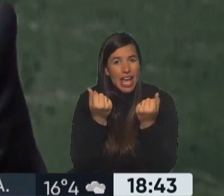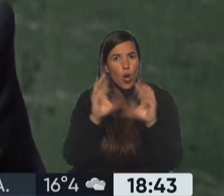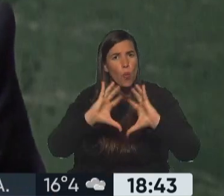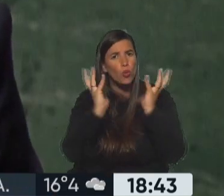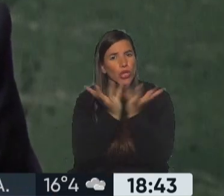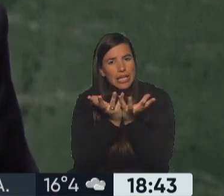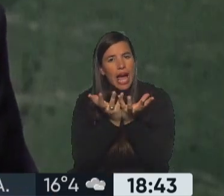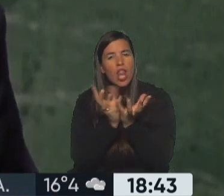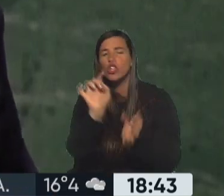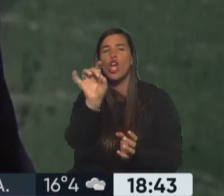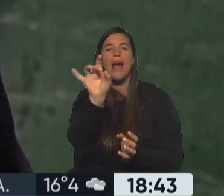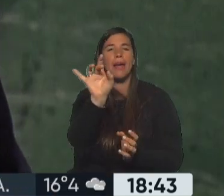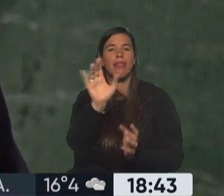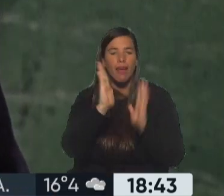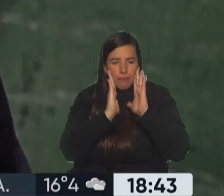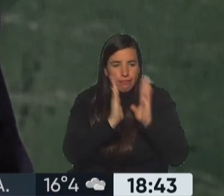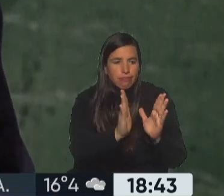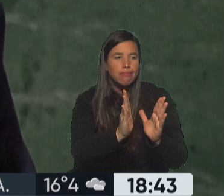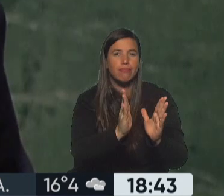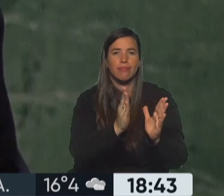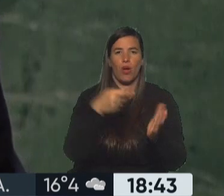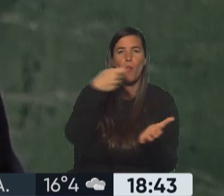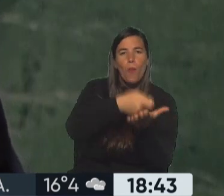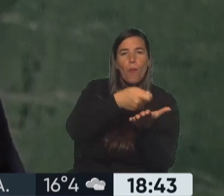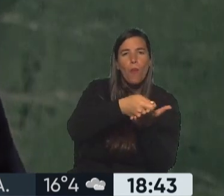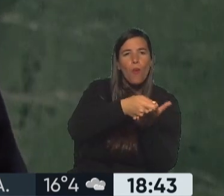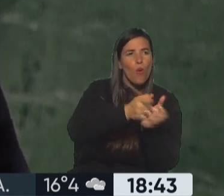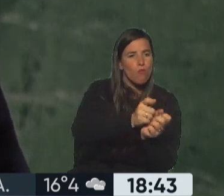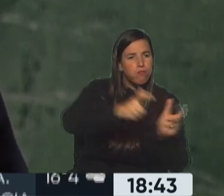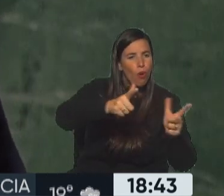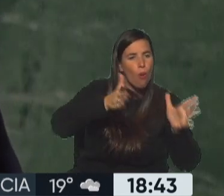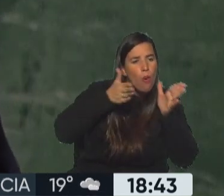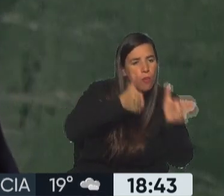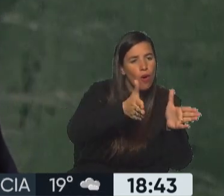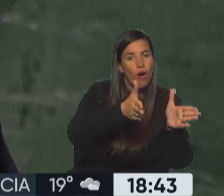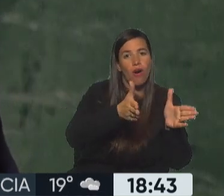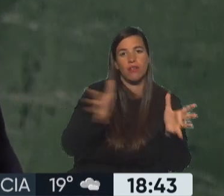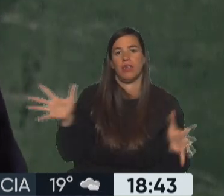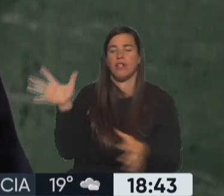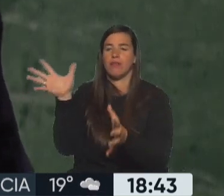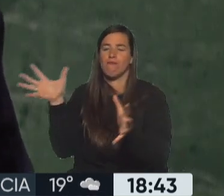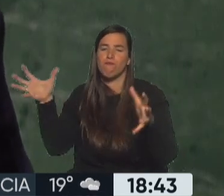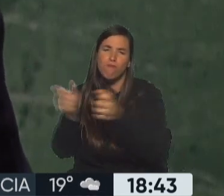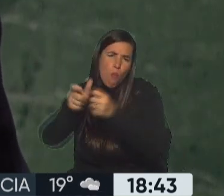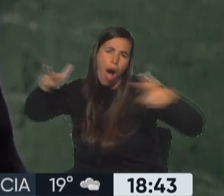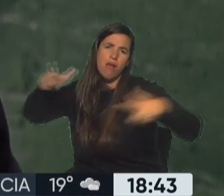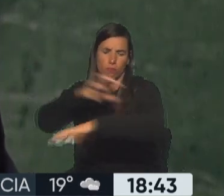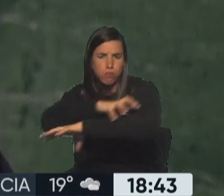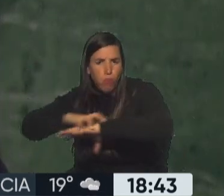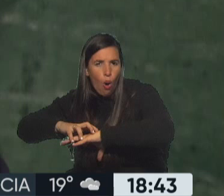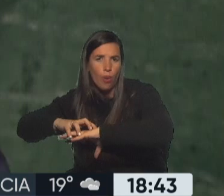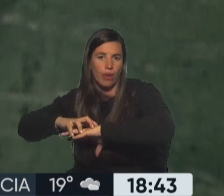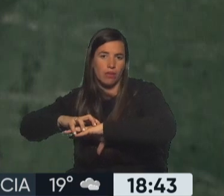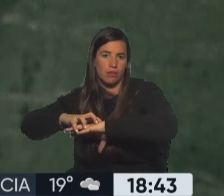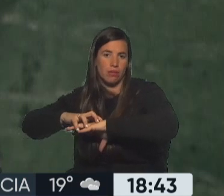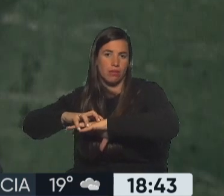ingreso en muy pocos y para marginar a vastas regiones del mundo. Apuestan a la especulación